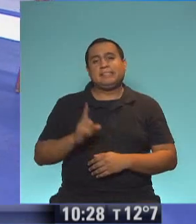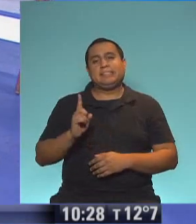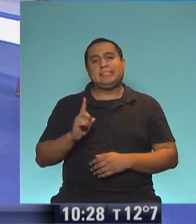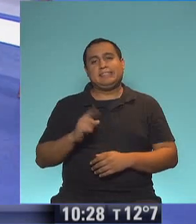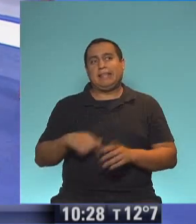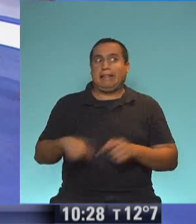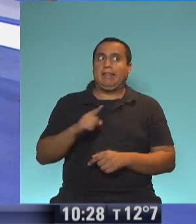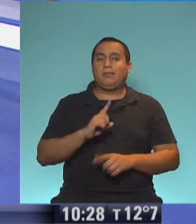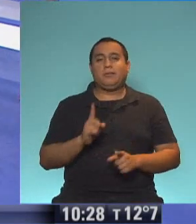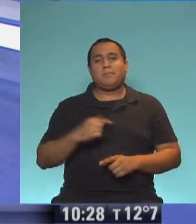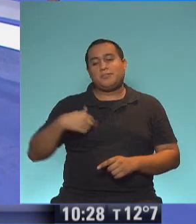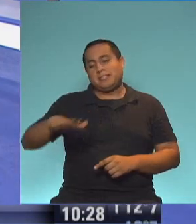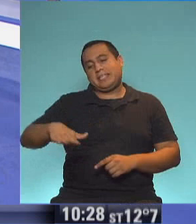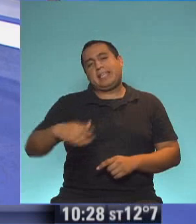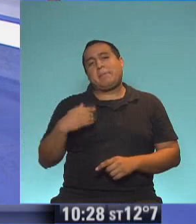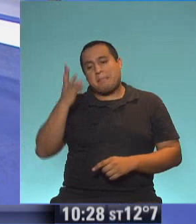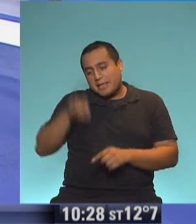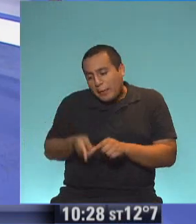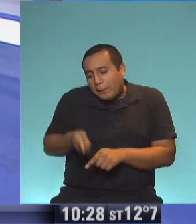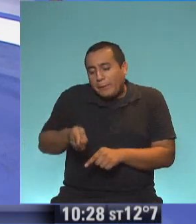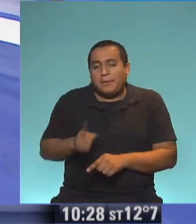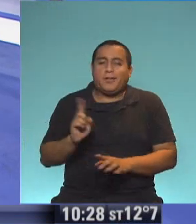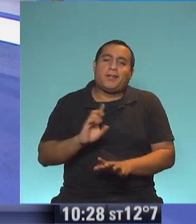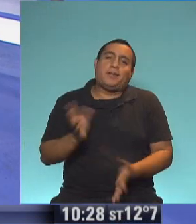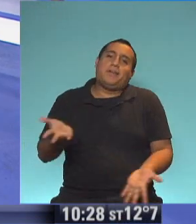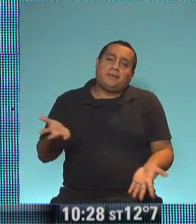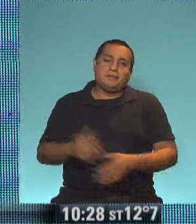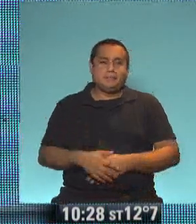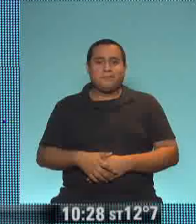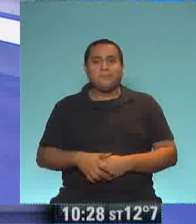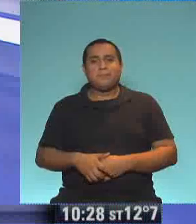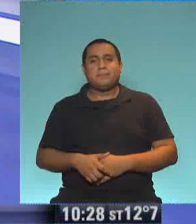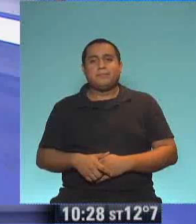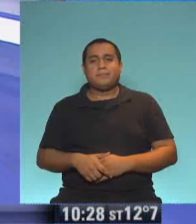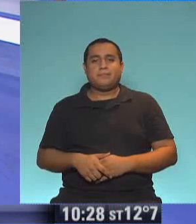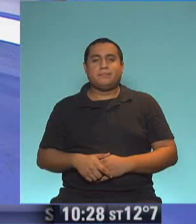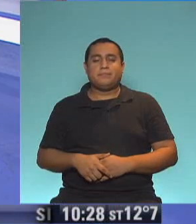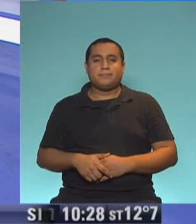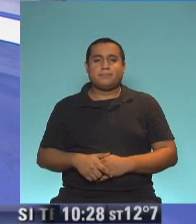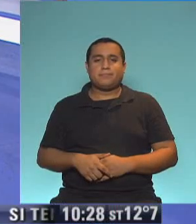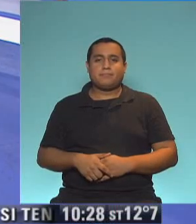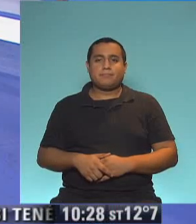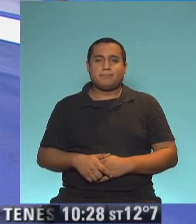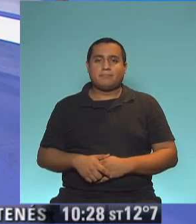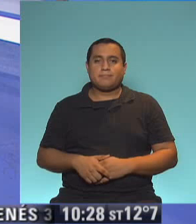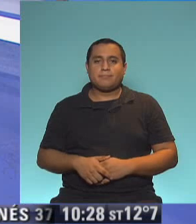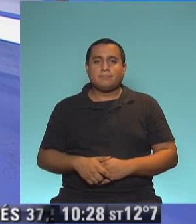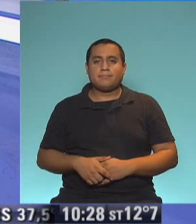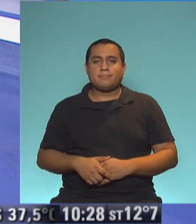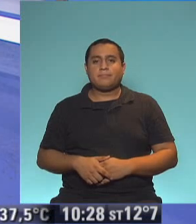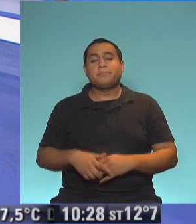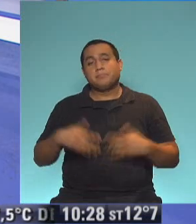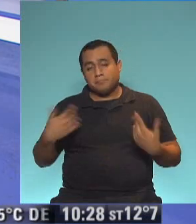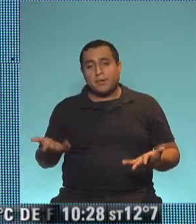No quise lastimar. Está bien que soy petisa, pero ahí el cabezazo, no, claro. Un centro a las serpientes, decían en el fútbol.